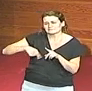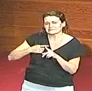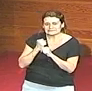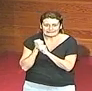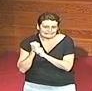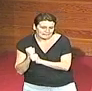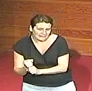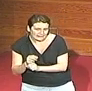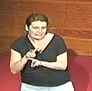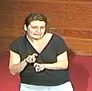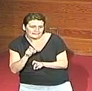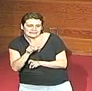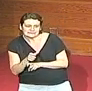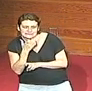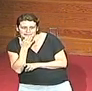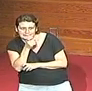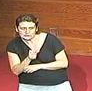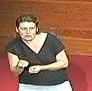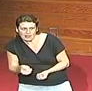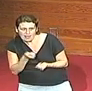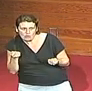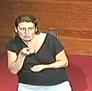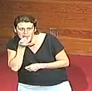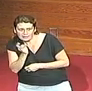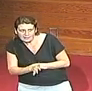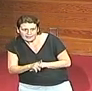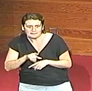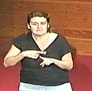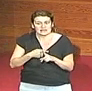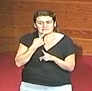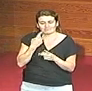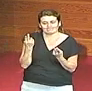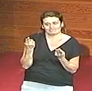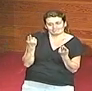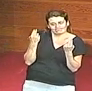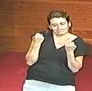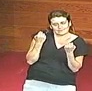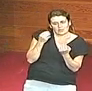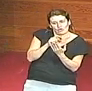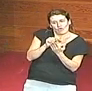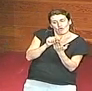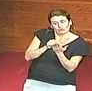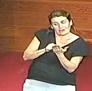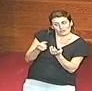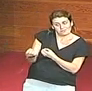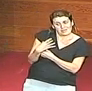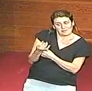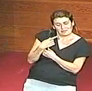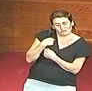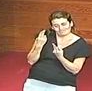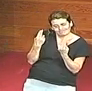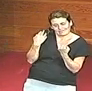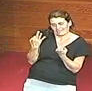de anunciantes y a tener que plegarse a ciertos contenidos que te mandaban porque no